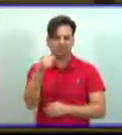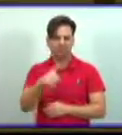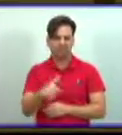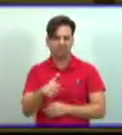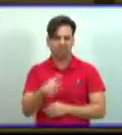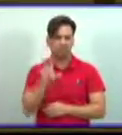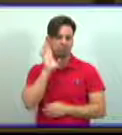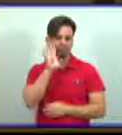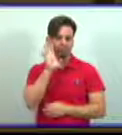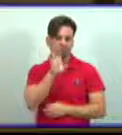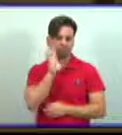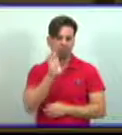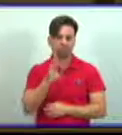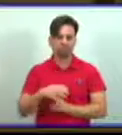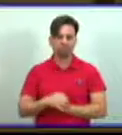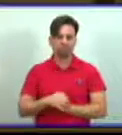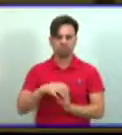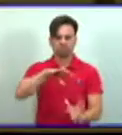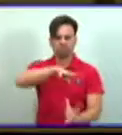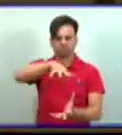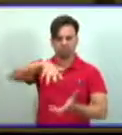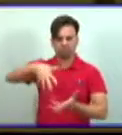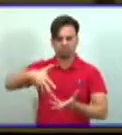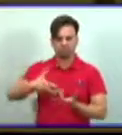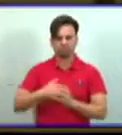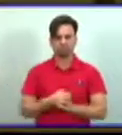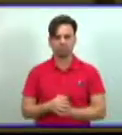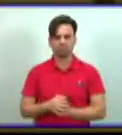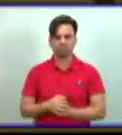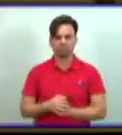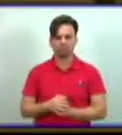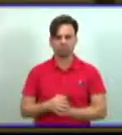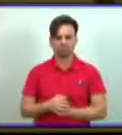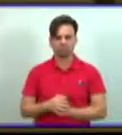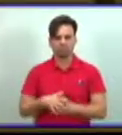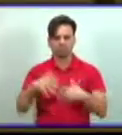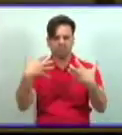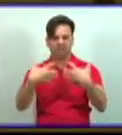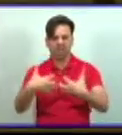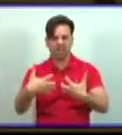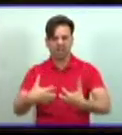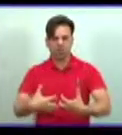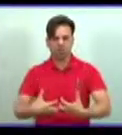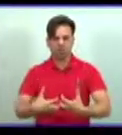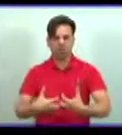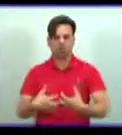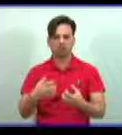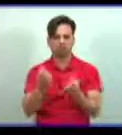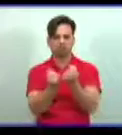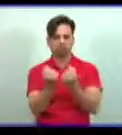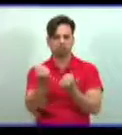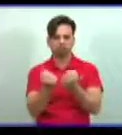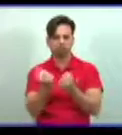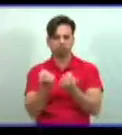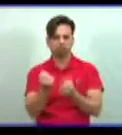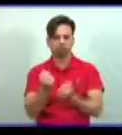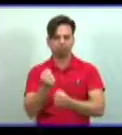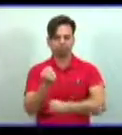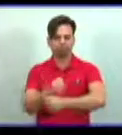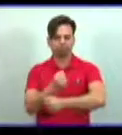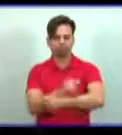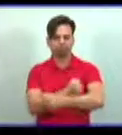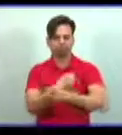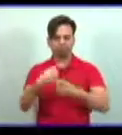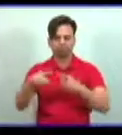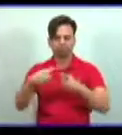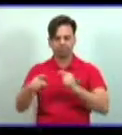CFCs, óxidos de nitrógeno y los gases orgánicos emitidos por las industrias y los automóviles. De hecho, la capa de